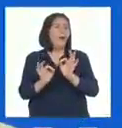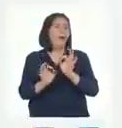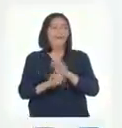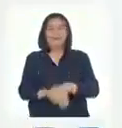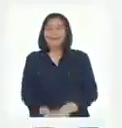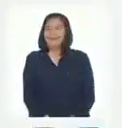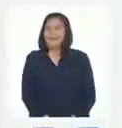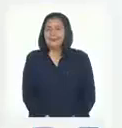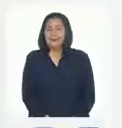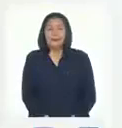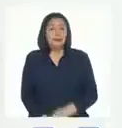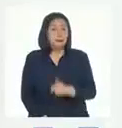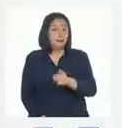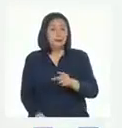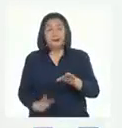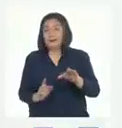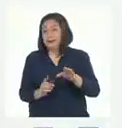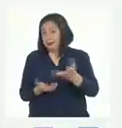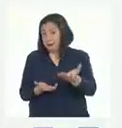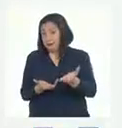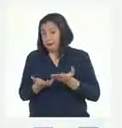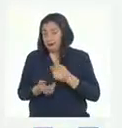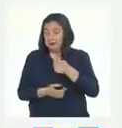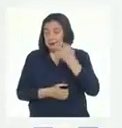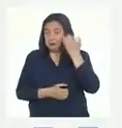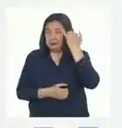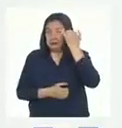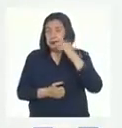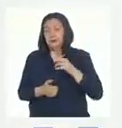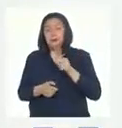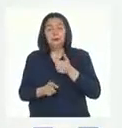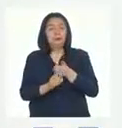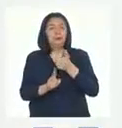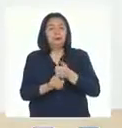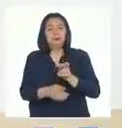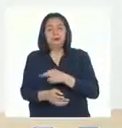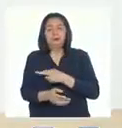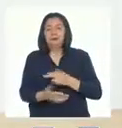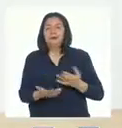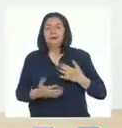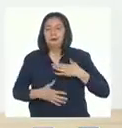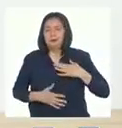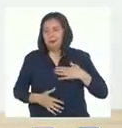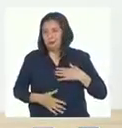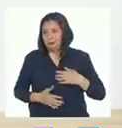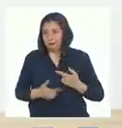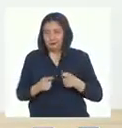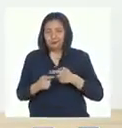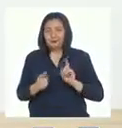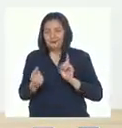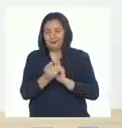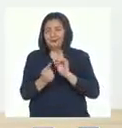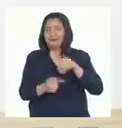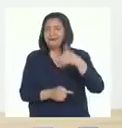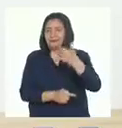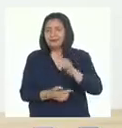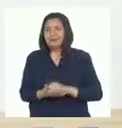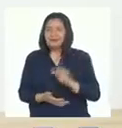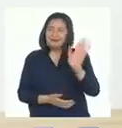¡Increíble! Ahora te invito a crear tu propio ritmo con diferentes partes de tu cuerpo. Nos vemos